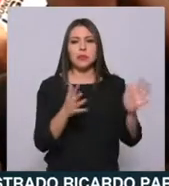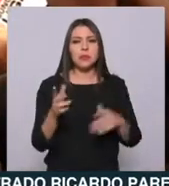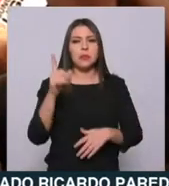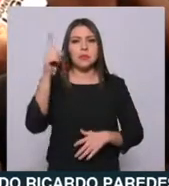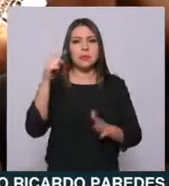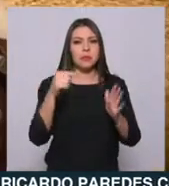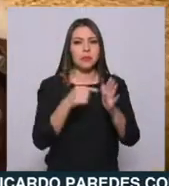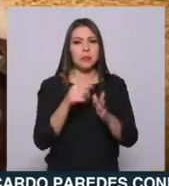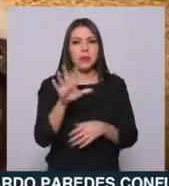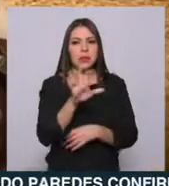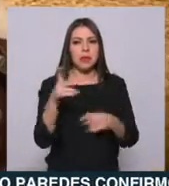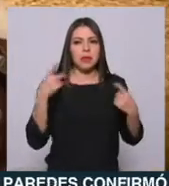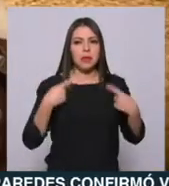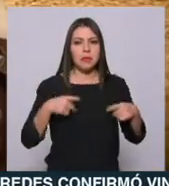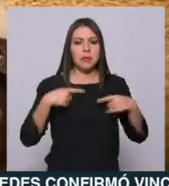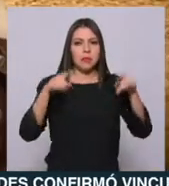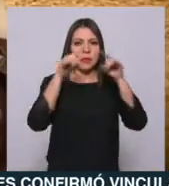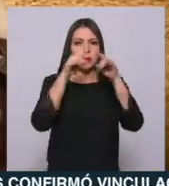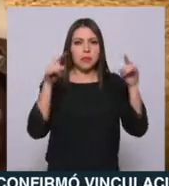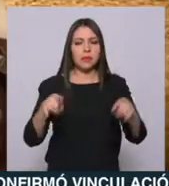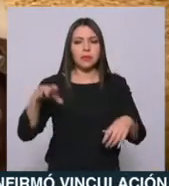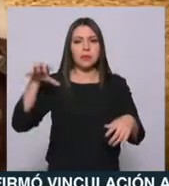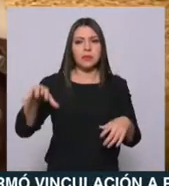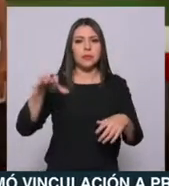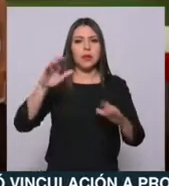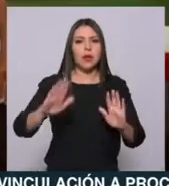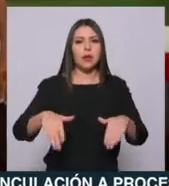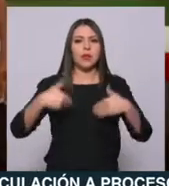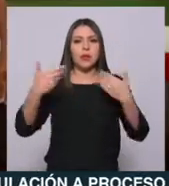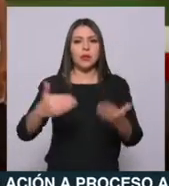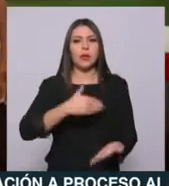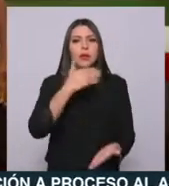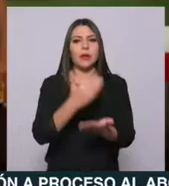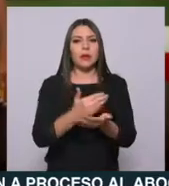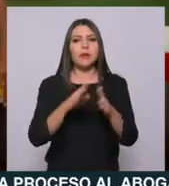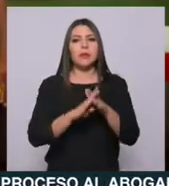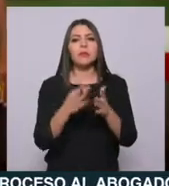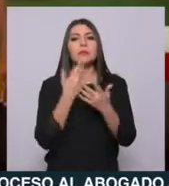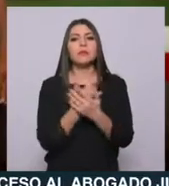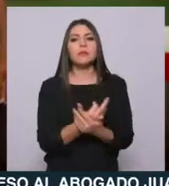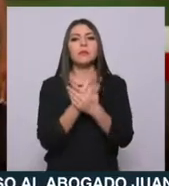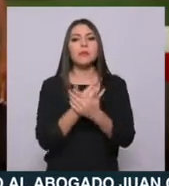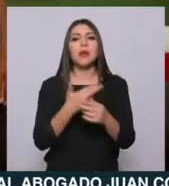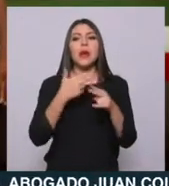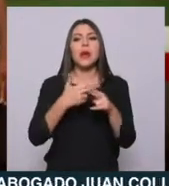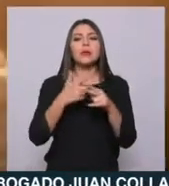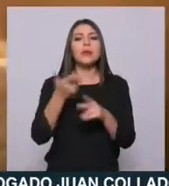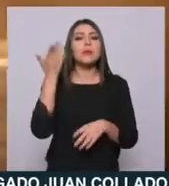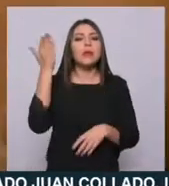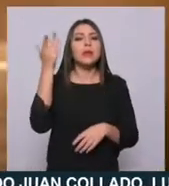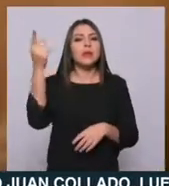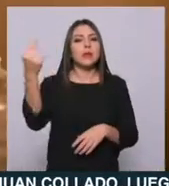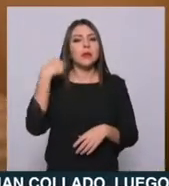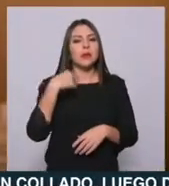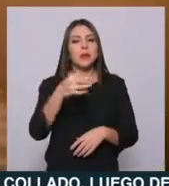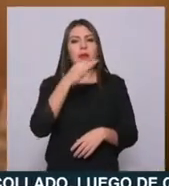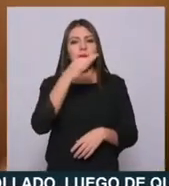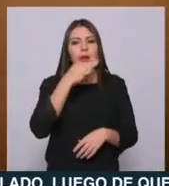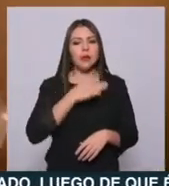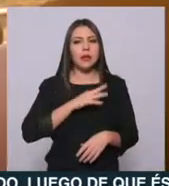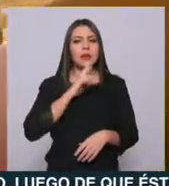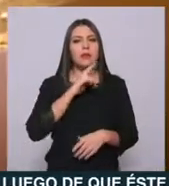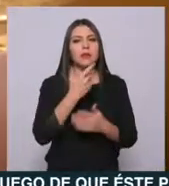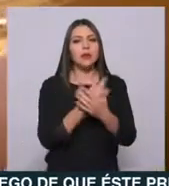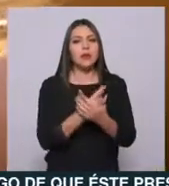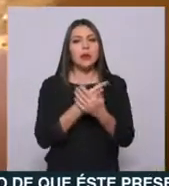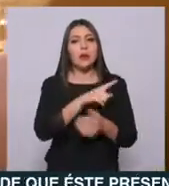1,500 de ellos acampan afuera de la estación migratoria esperando respuesta a sus peticiones y exigiendo el trato humanitario que el gobierno de